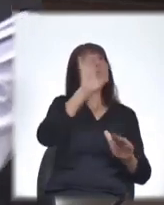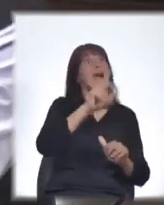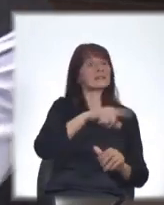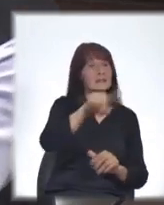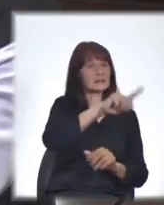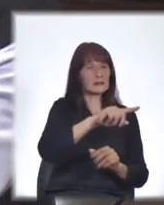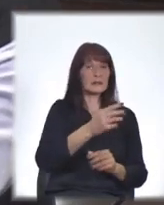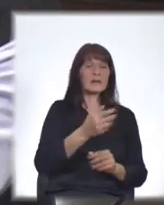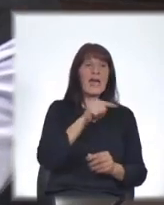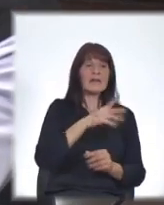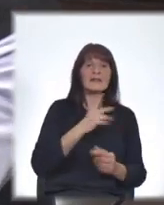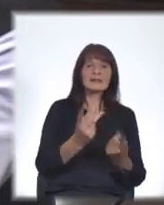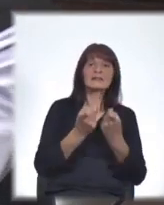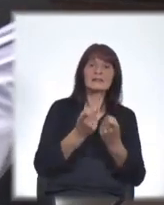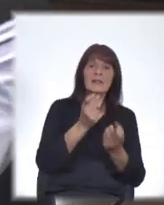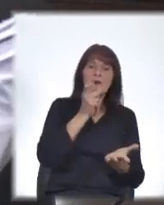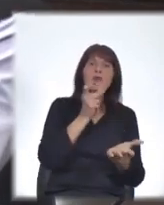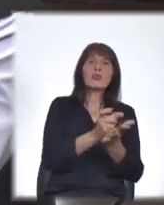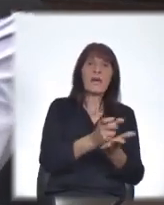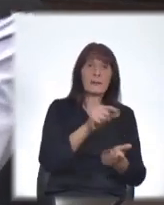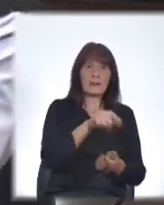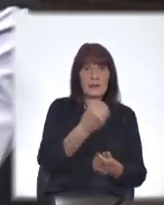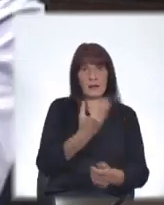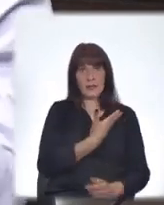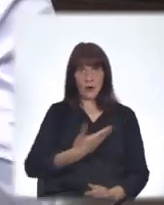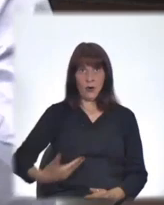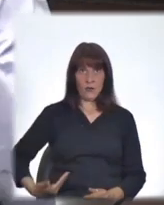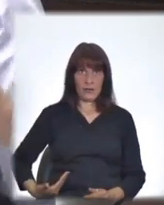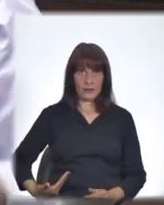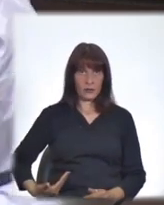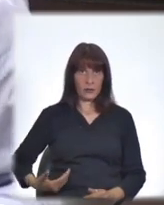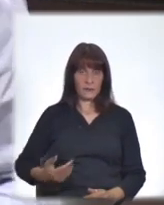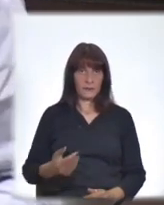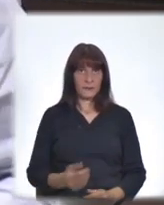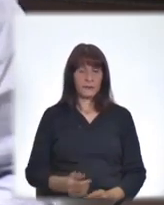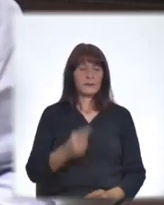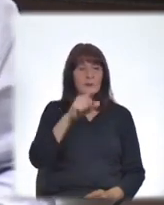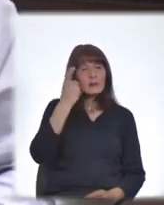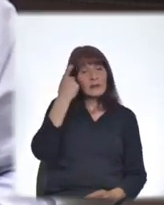de fundamentar desde el gobierno en una idea